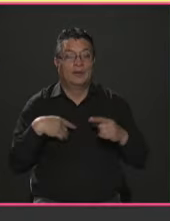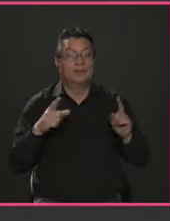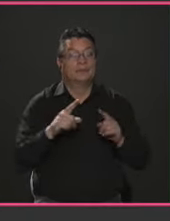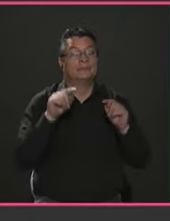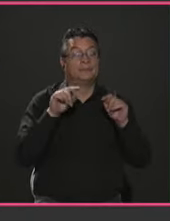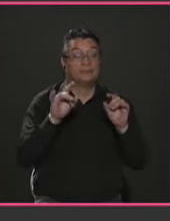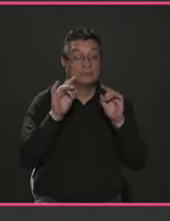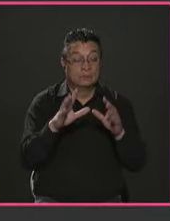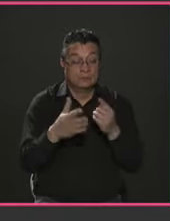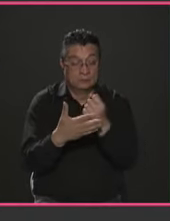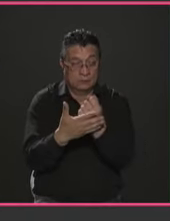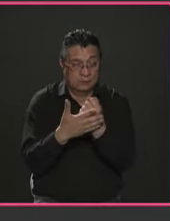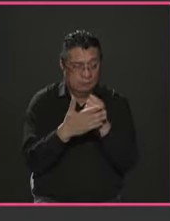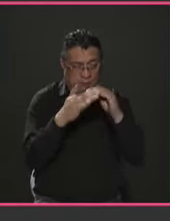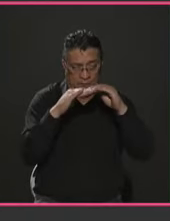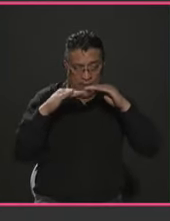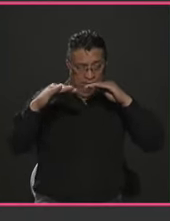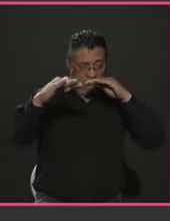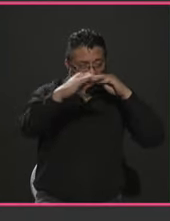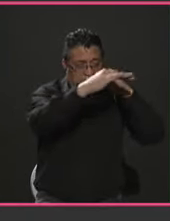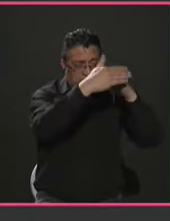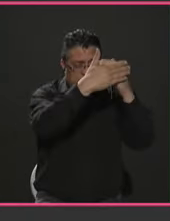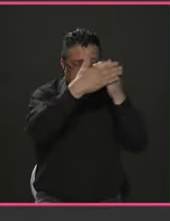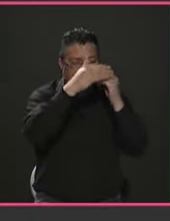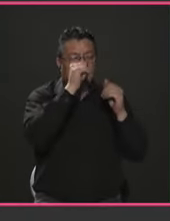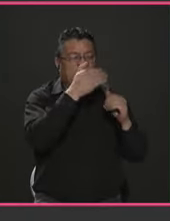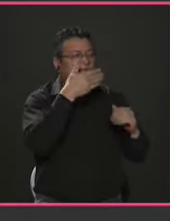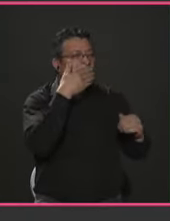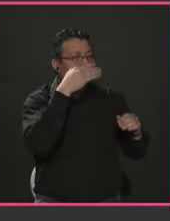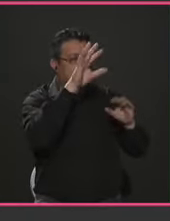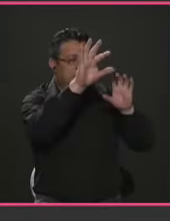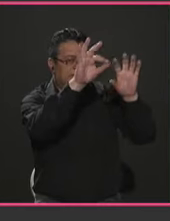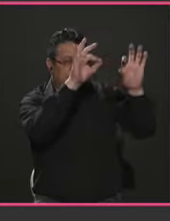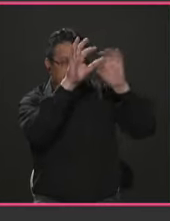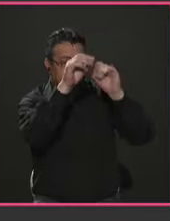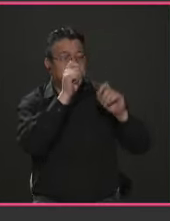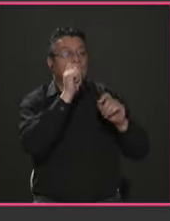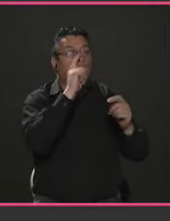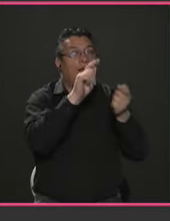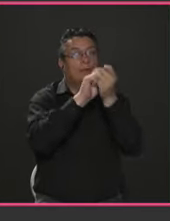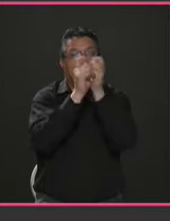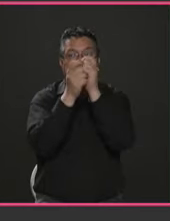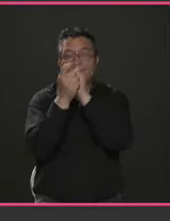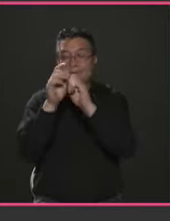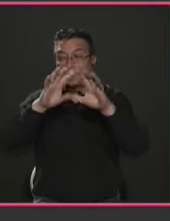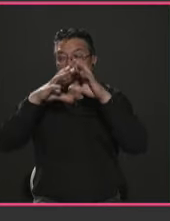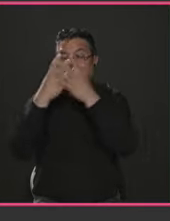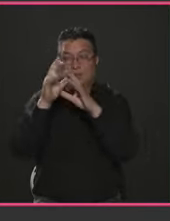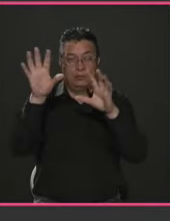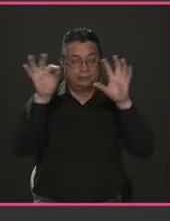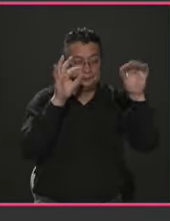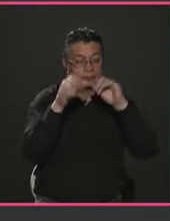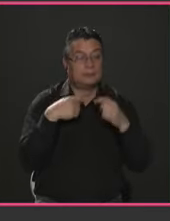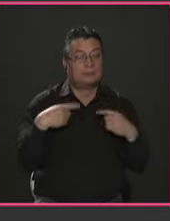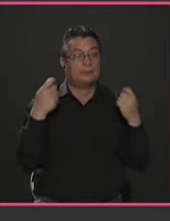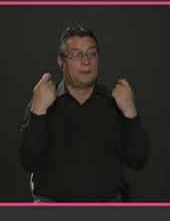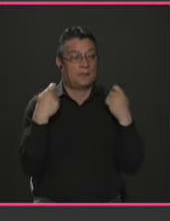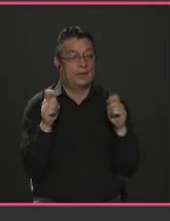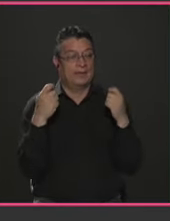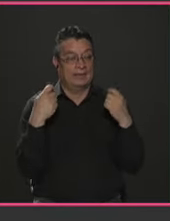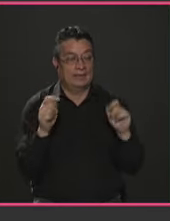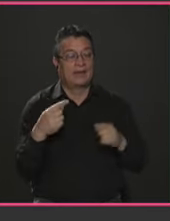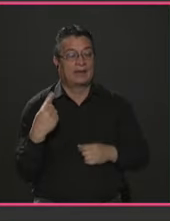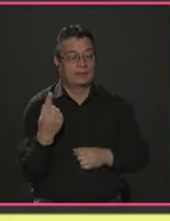articulamos cooperación horizontal también proponemos identificamos Cuáles son las tendencias que vemos en el mundo y Tratamos de